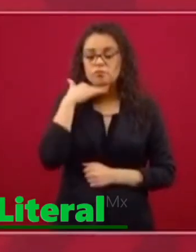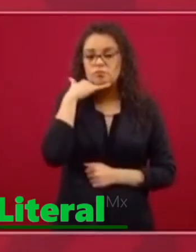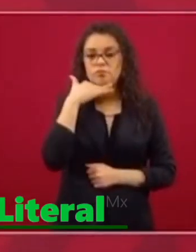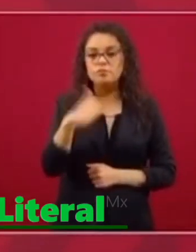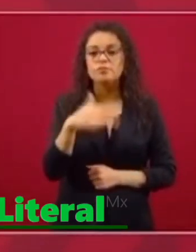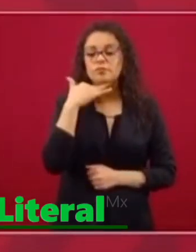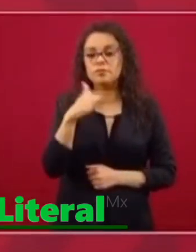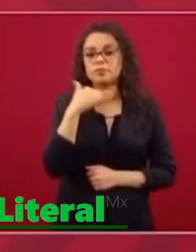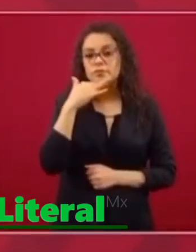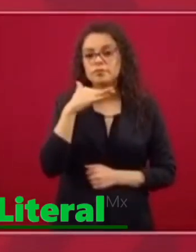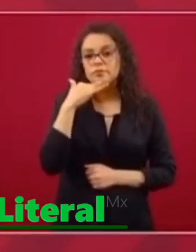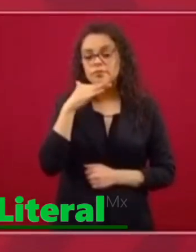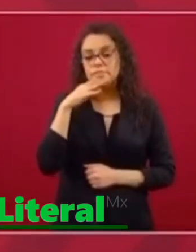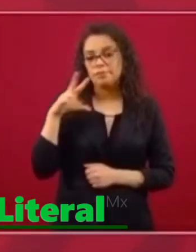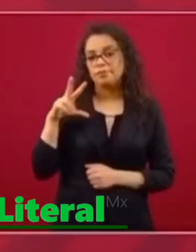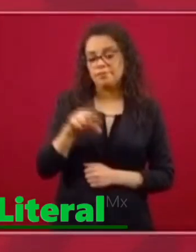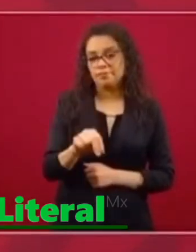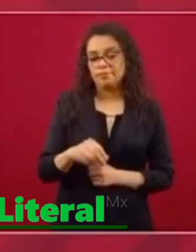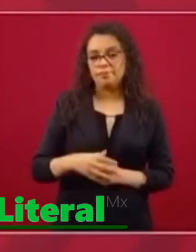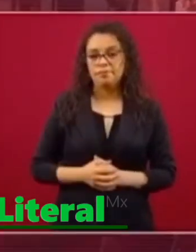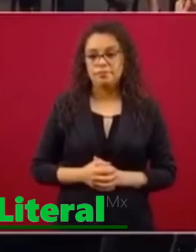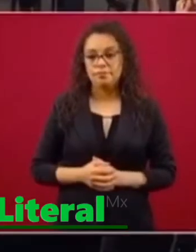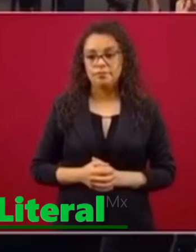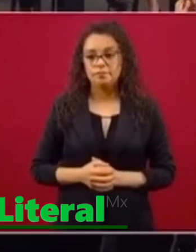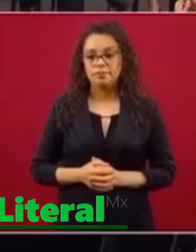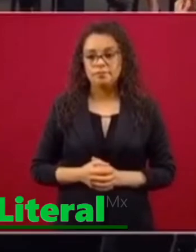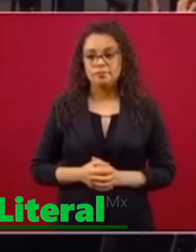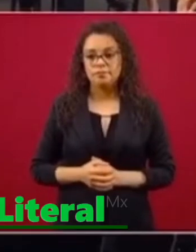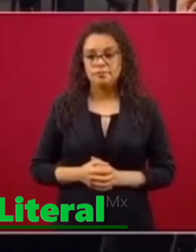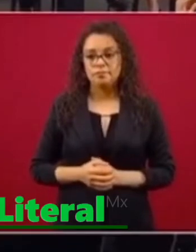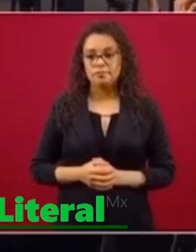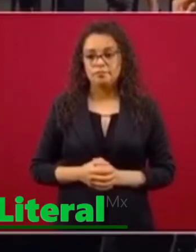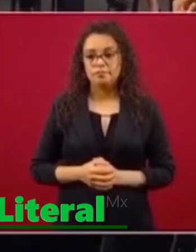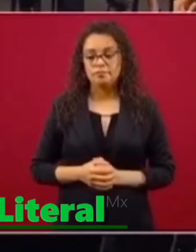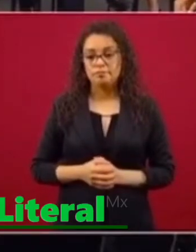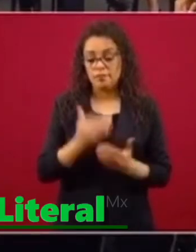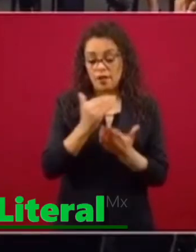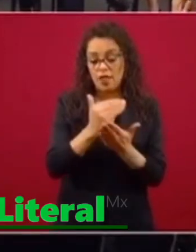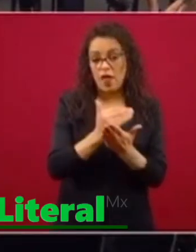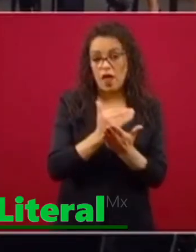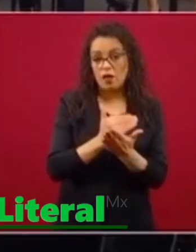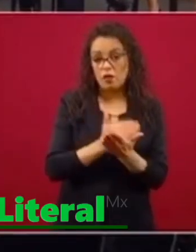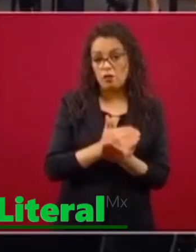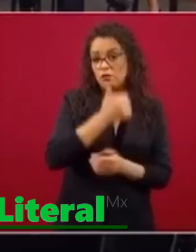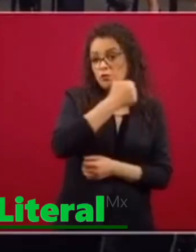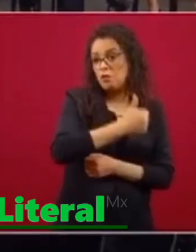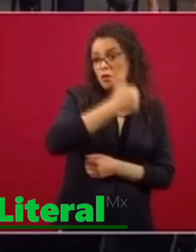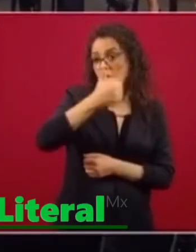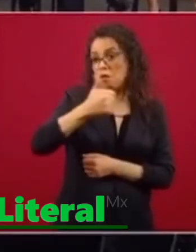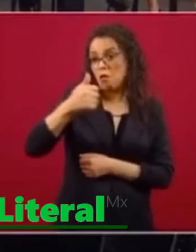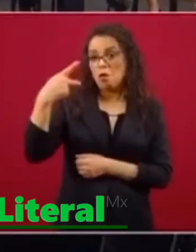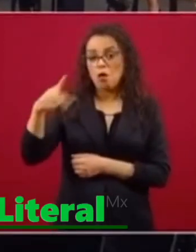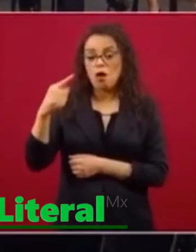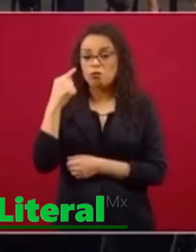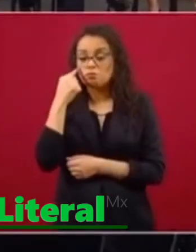Cada quien interpreta los datos como